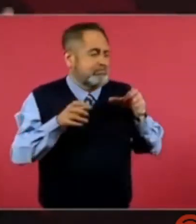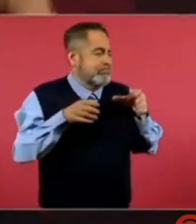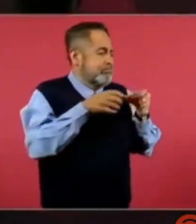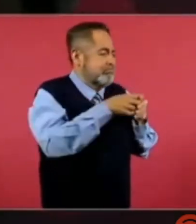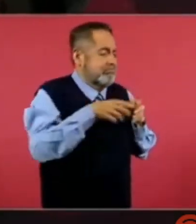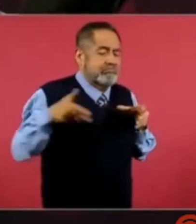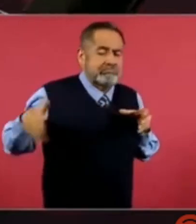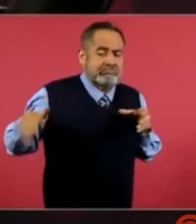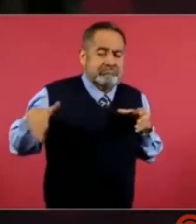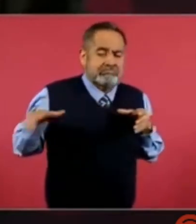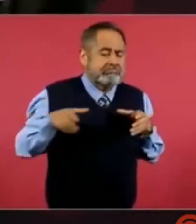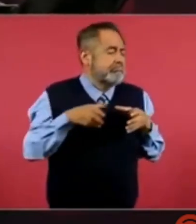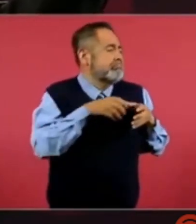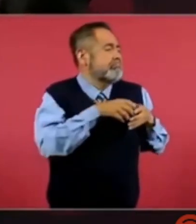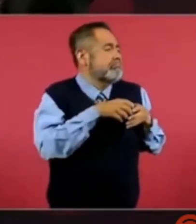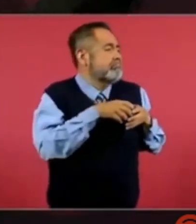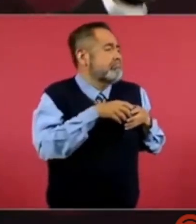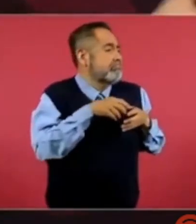clasistas,